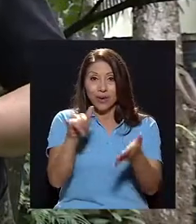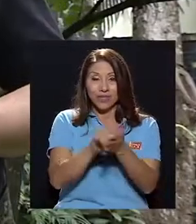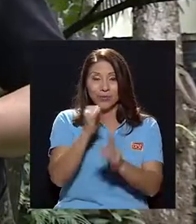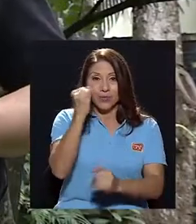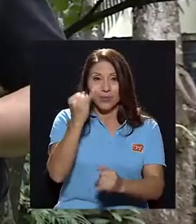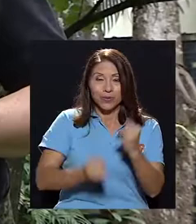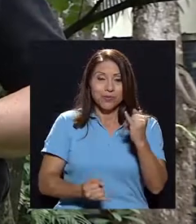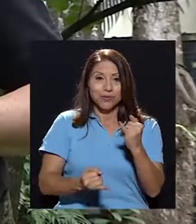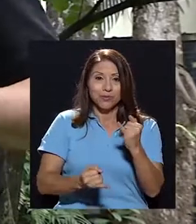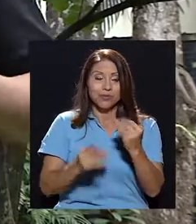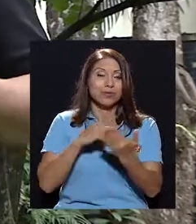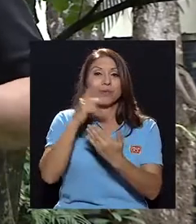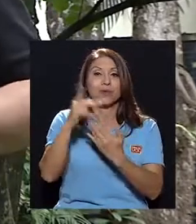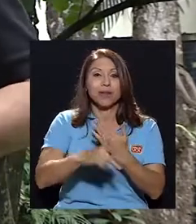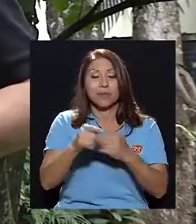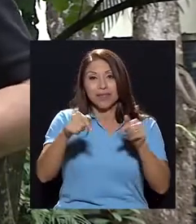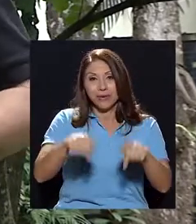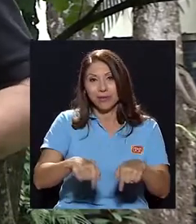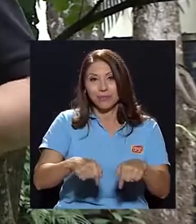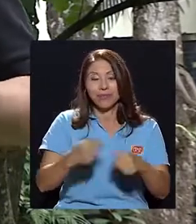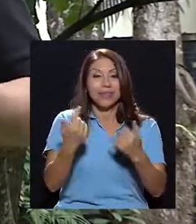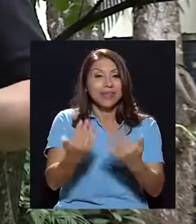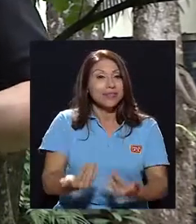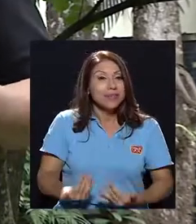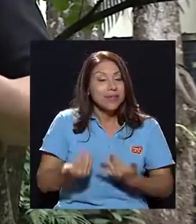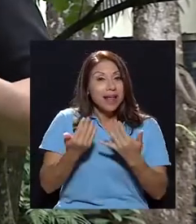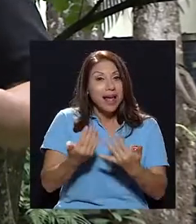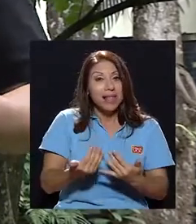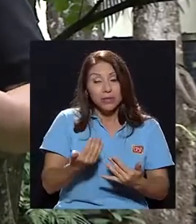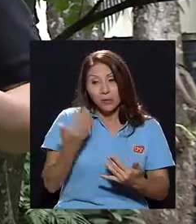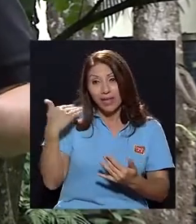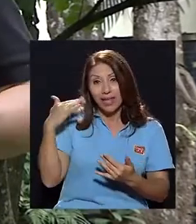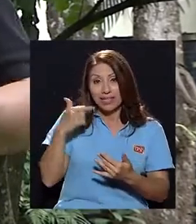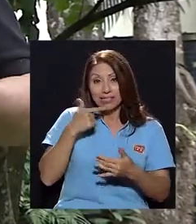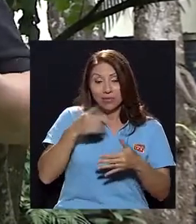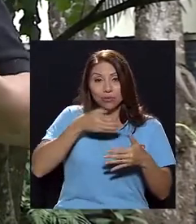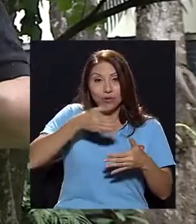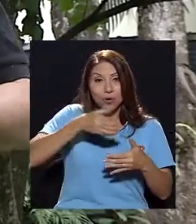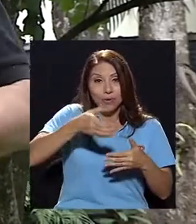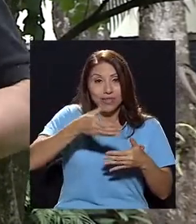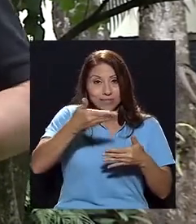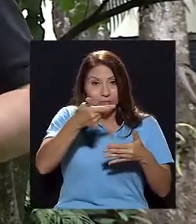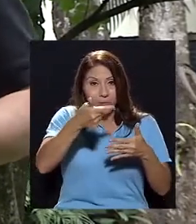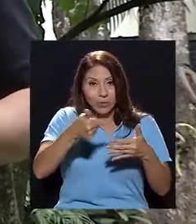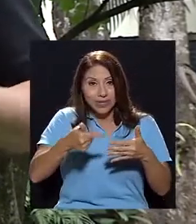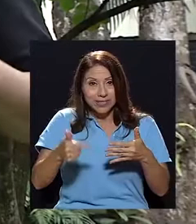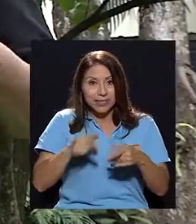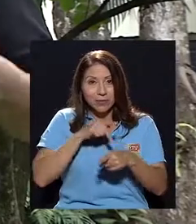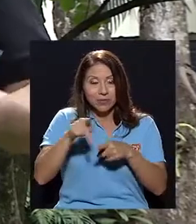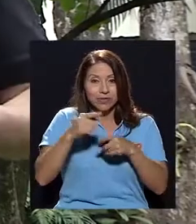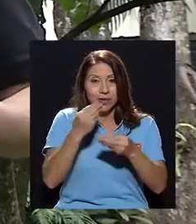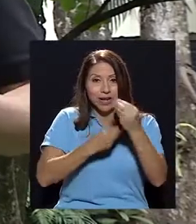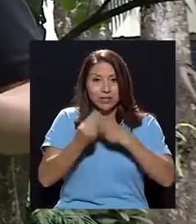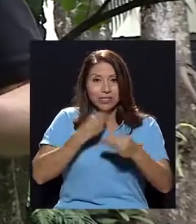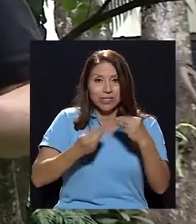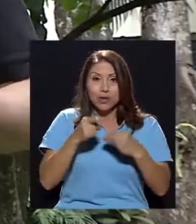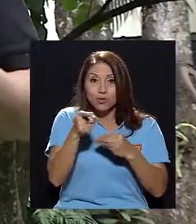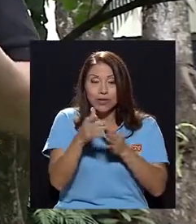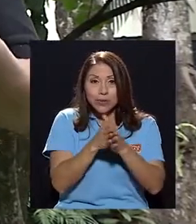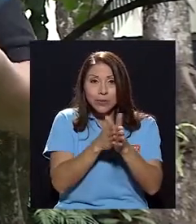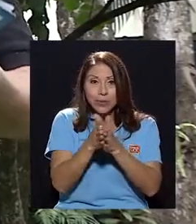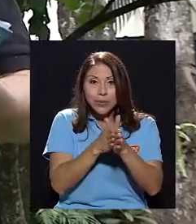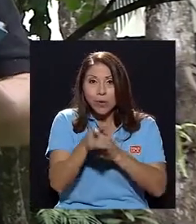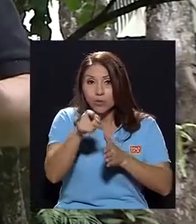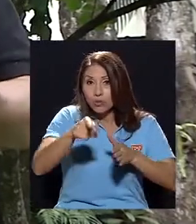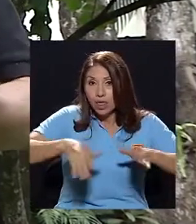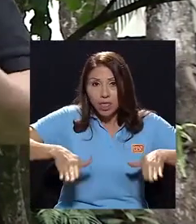Con esto concluimos nuestro programa de hoy, esperando que las recomendaciones de nuestra profesional en nutrición le hayan sido de gran utilidad, y